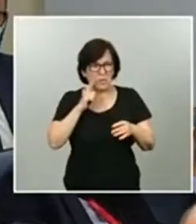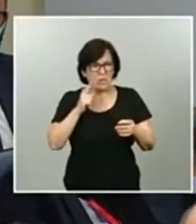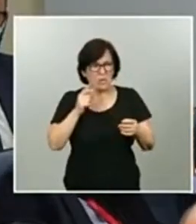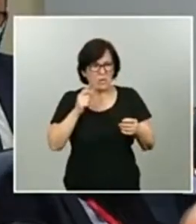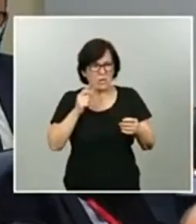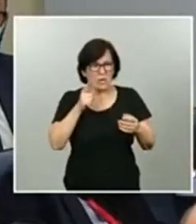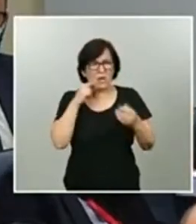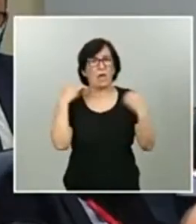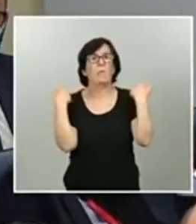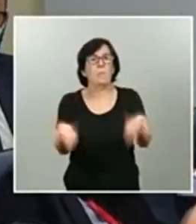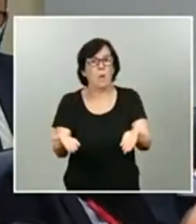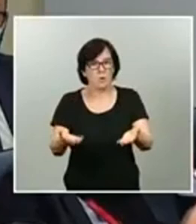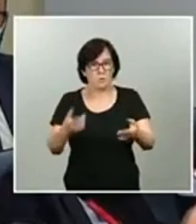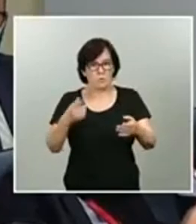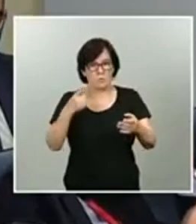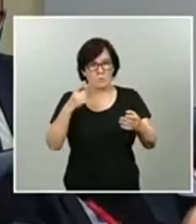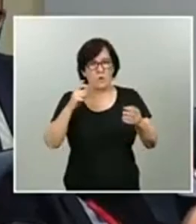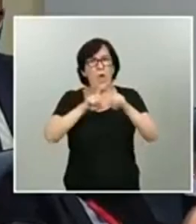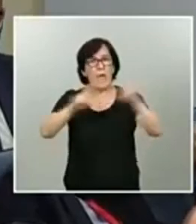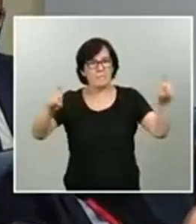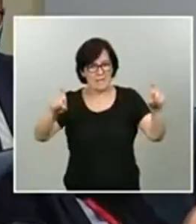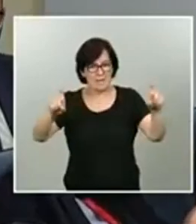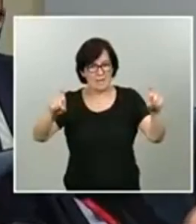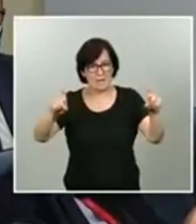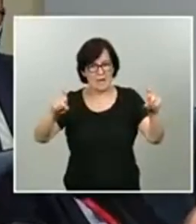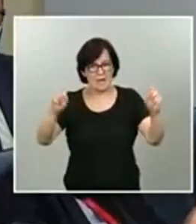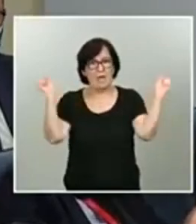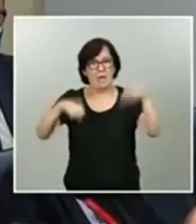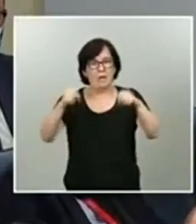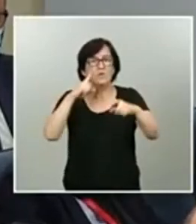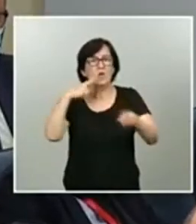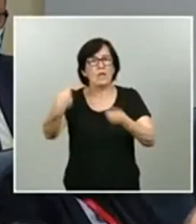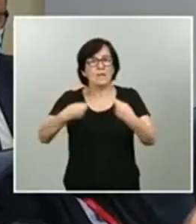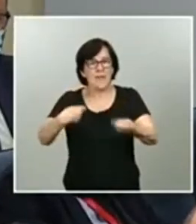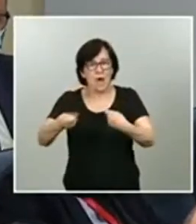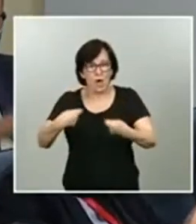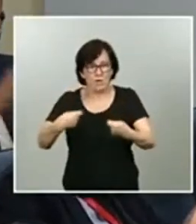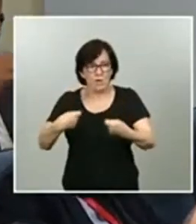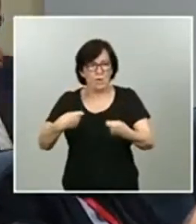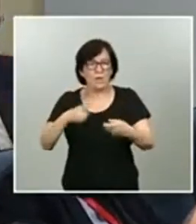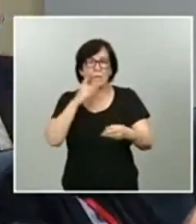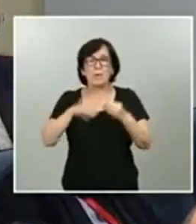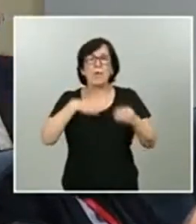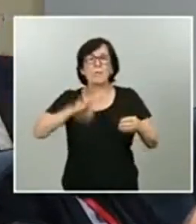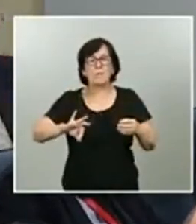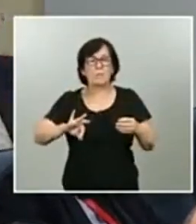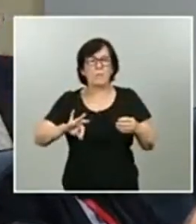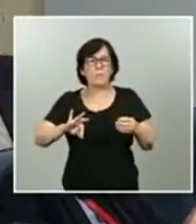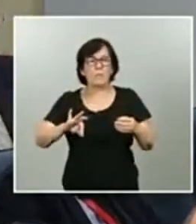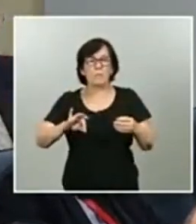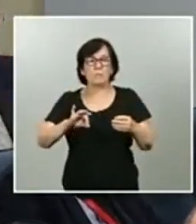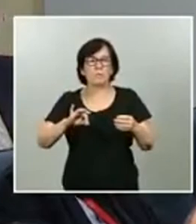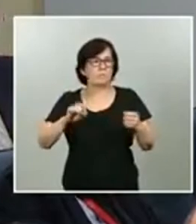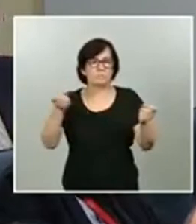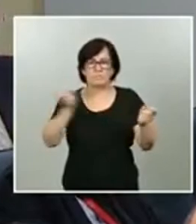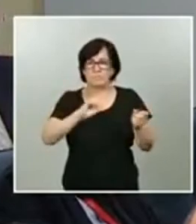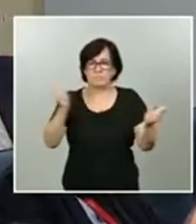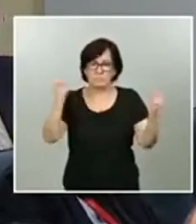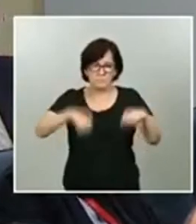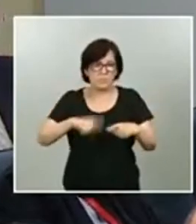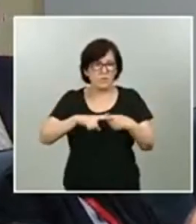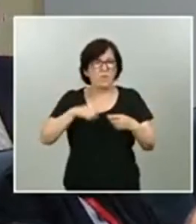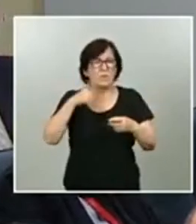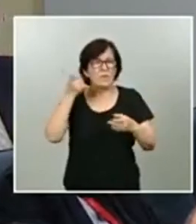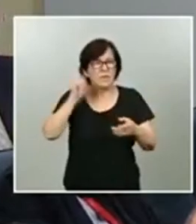concesión a una empresa y hay una negociación para una posible revocación. Y teniendo en cuenta también